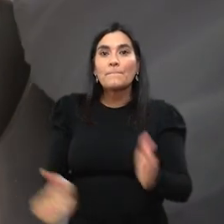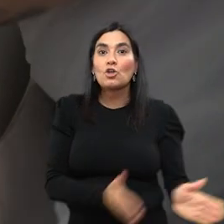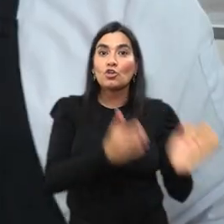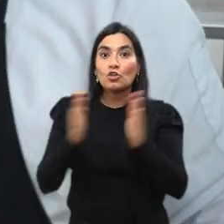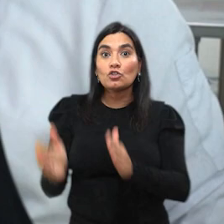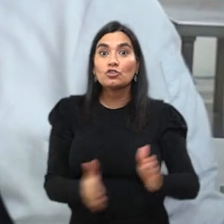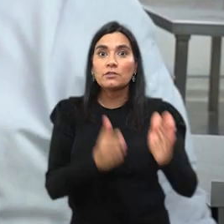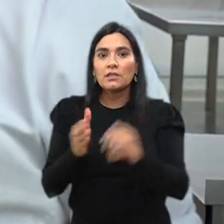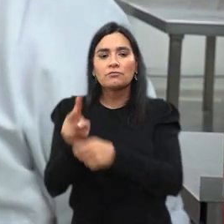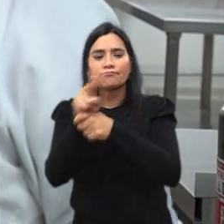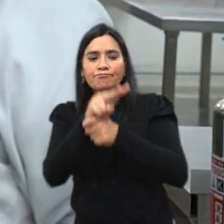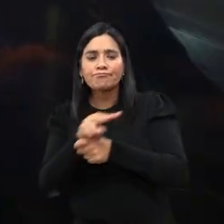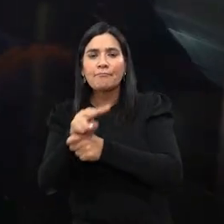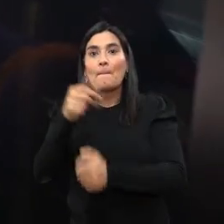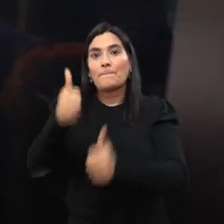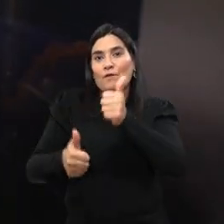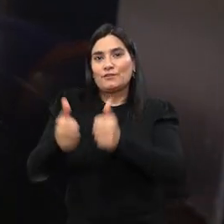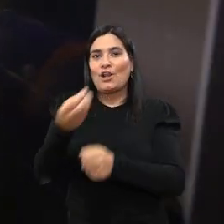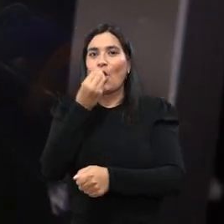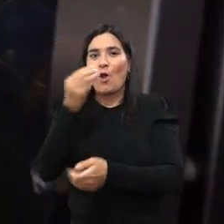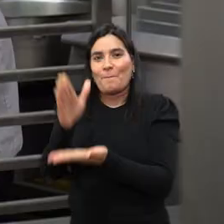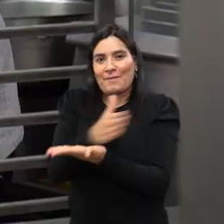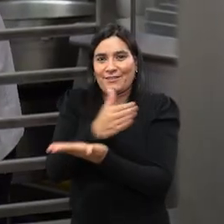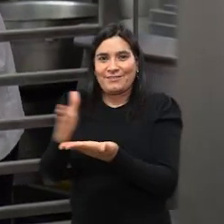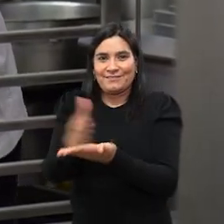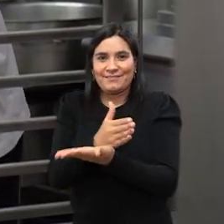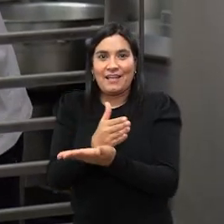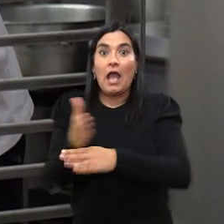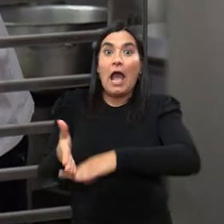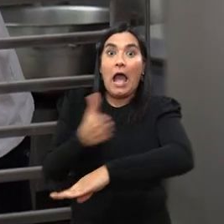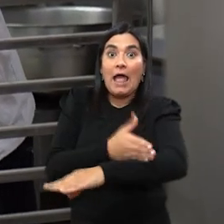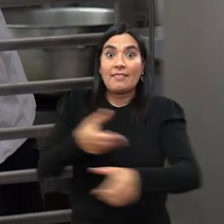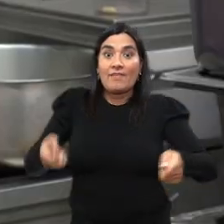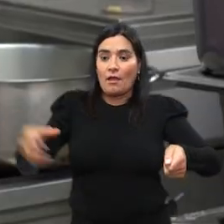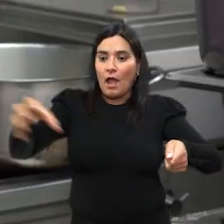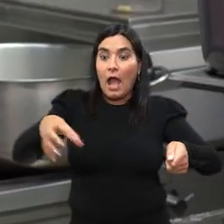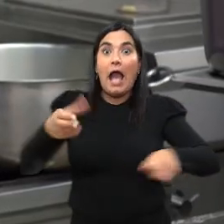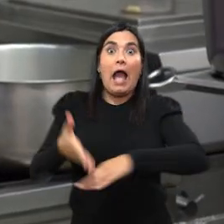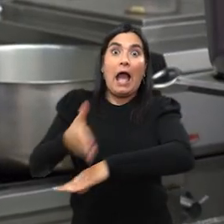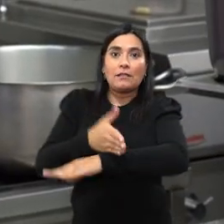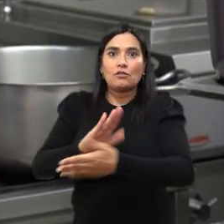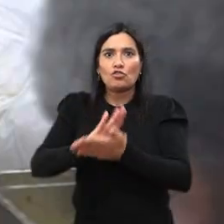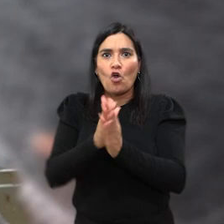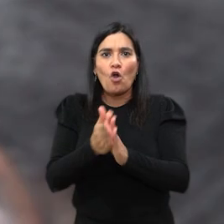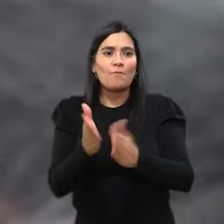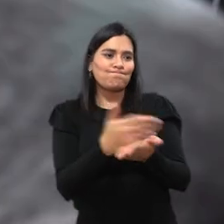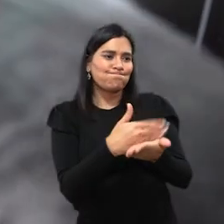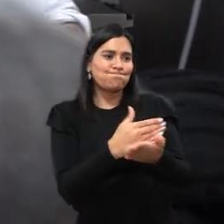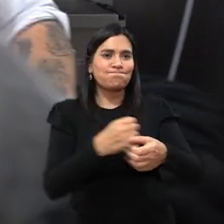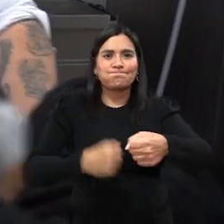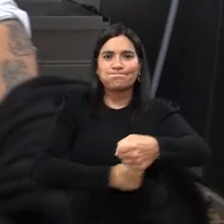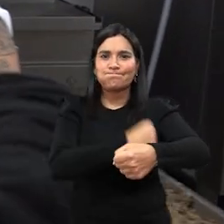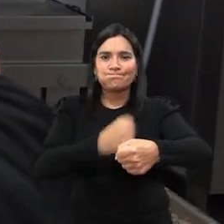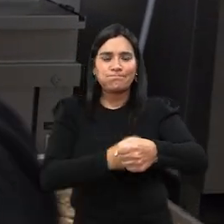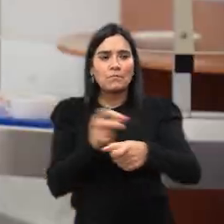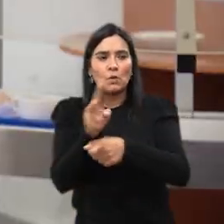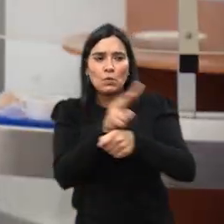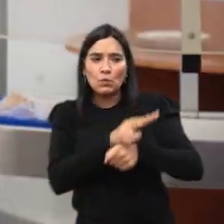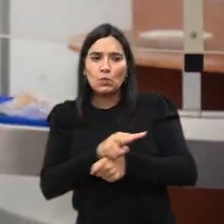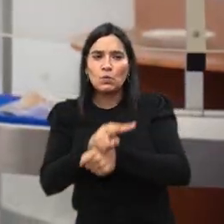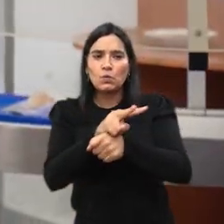el proceso es supervisado por profesionales de la nutrición. Antes de llegar a tu bandeja, todo lo que vas a consumir pasa por un